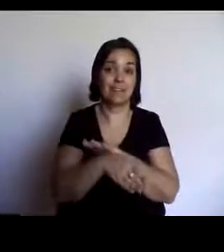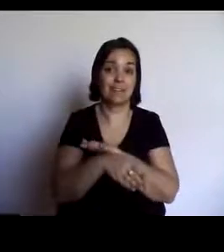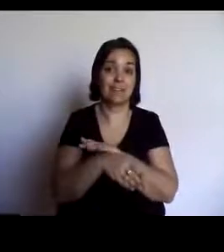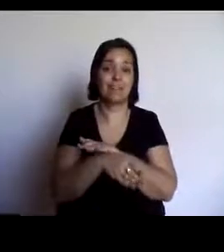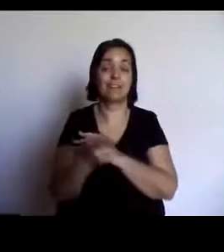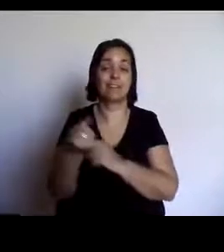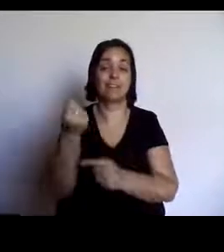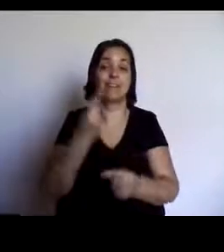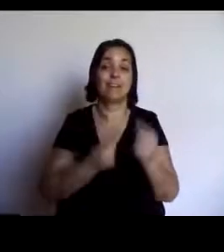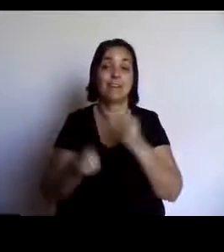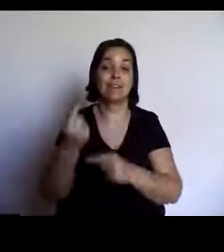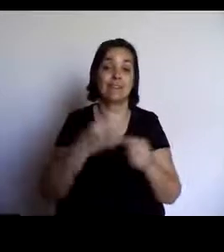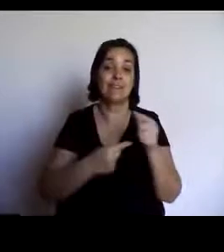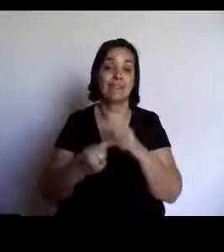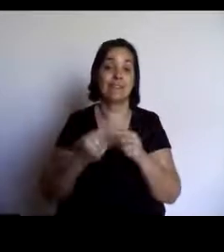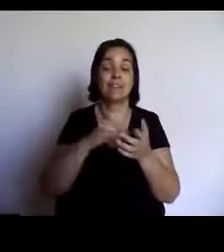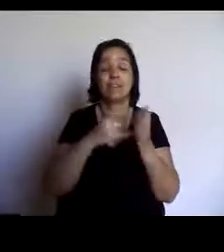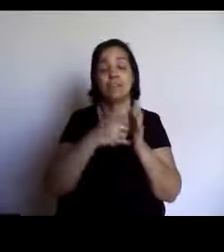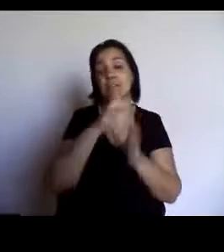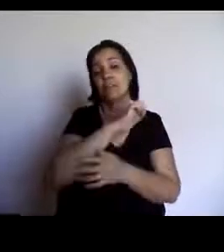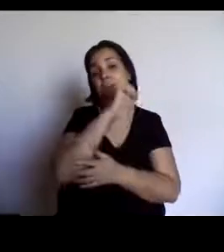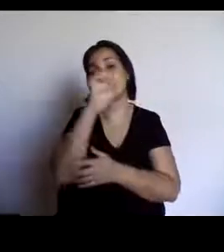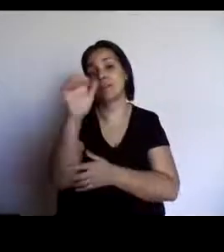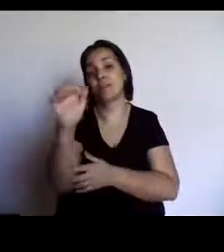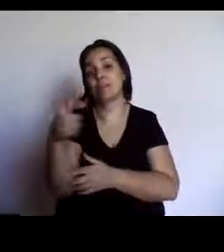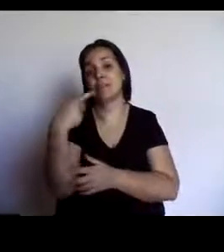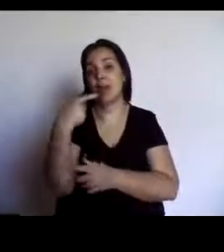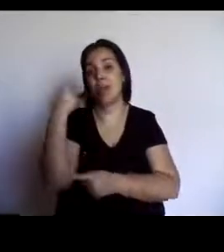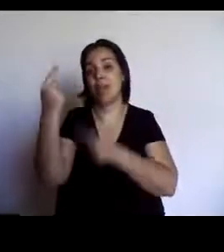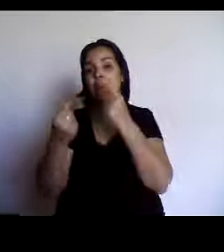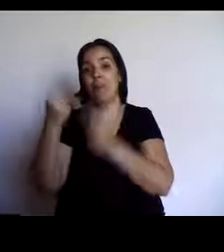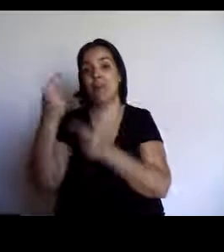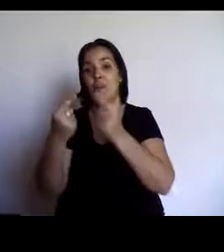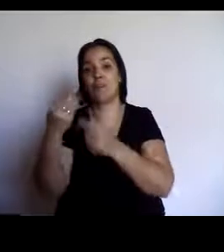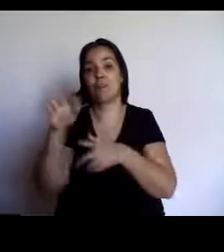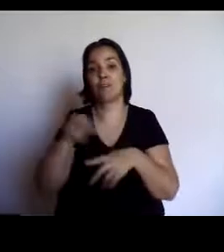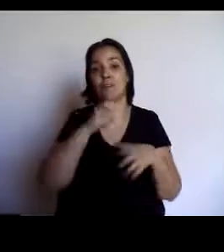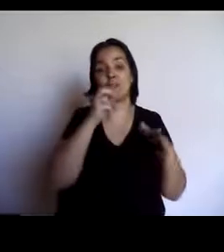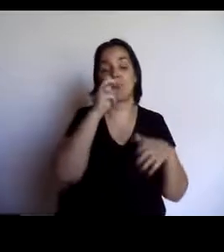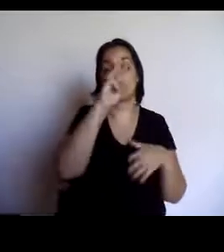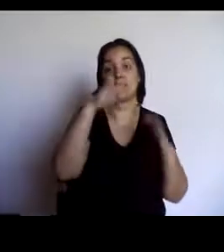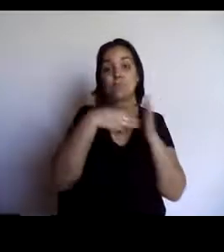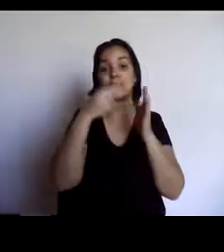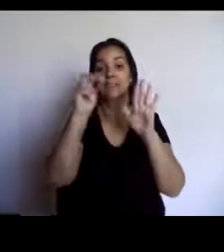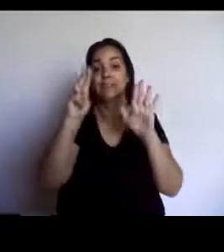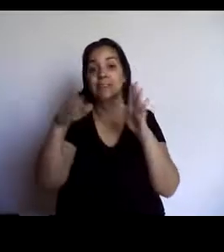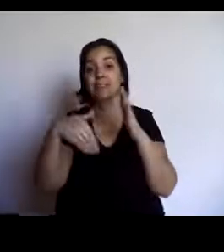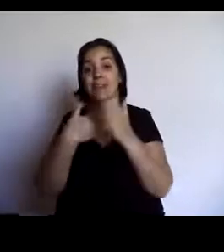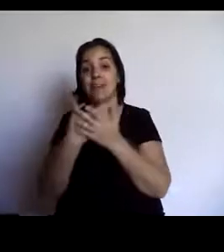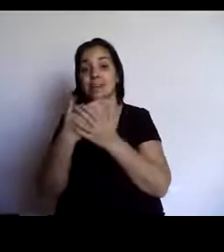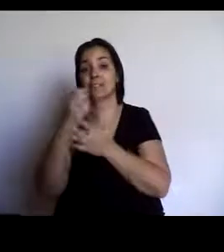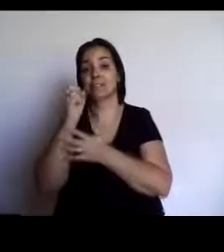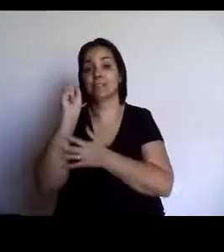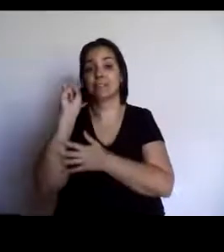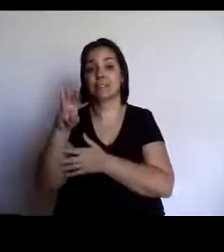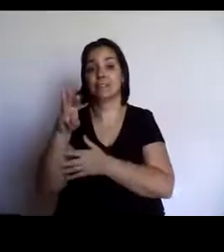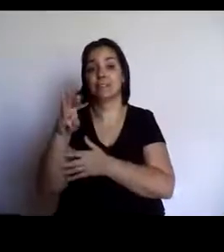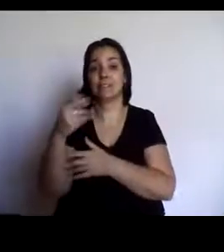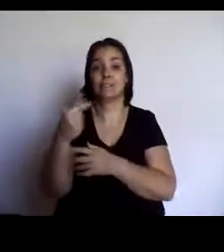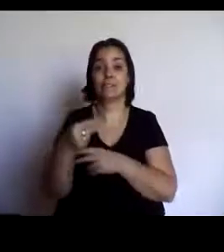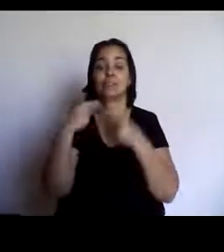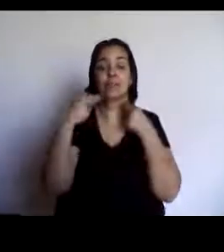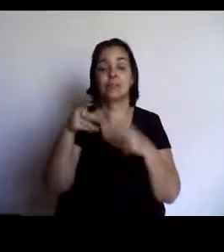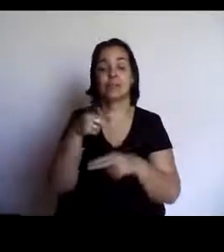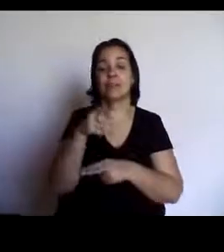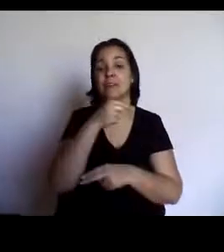proyectos europeos. Baste comparar las cifras que teníamos en el periodo 2007-2013, en el que la Diputación de Badajoz en